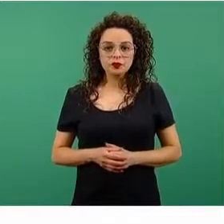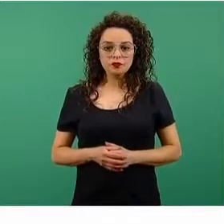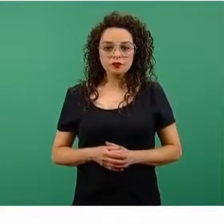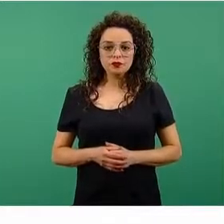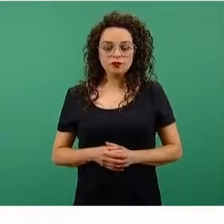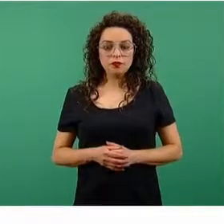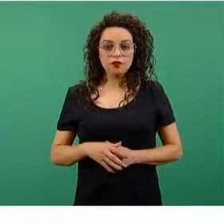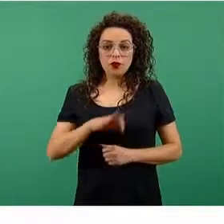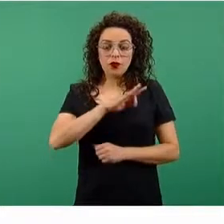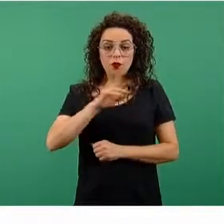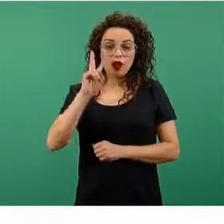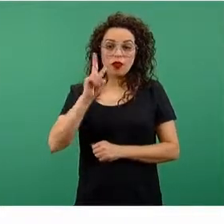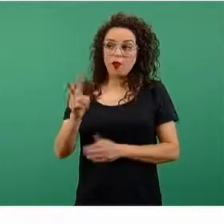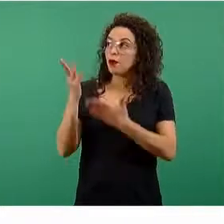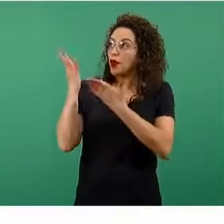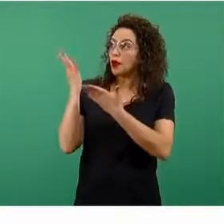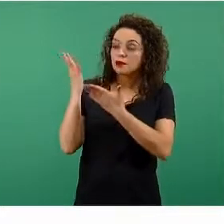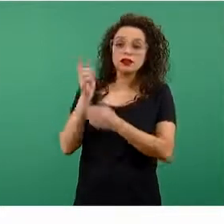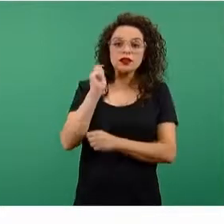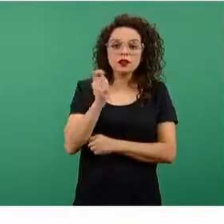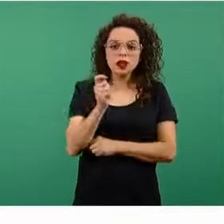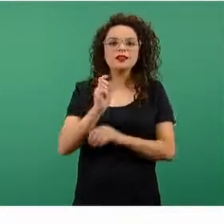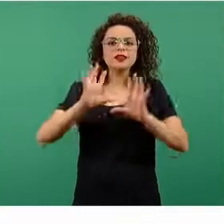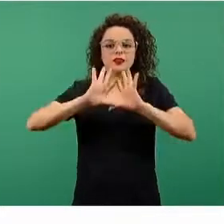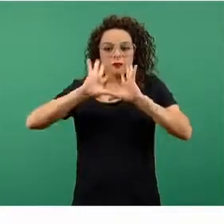Aquí lo que podemos ver es la cifra acumulada. Tenemos